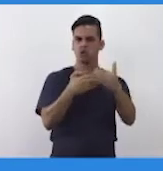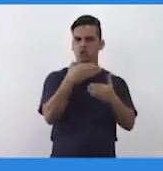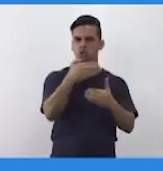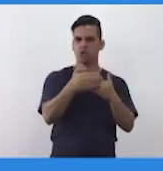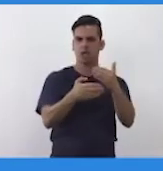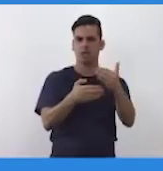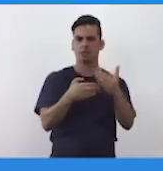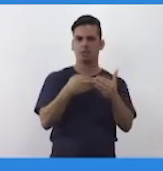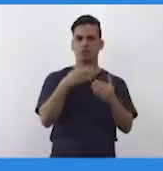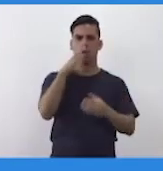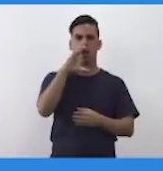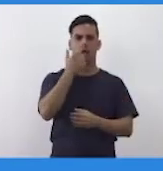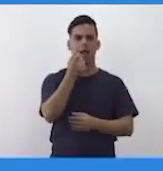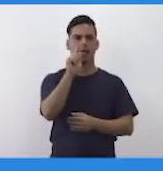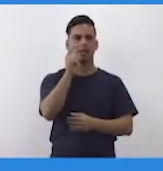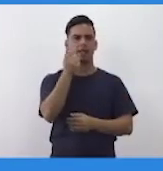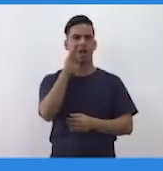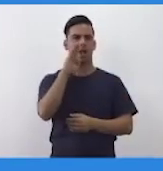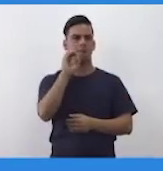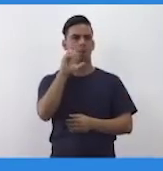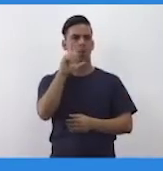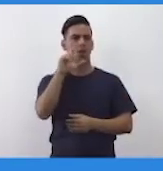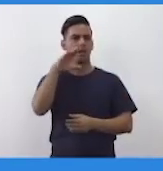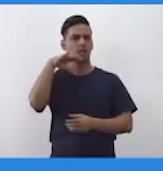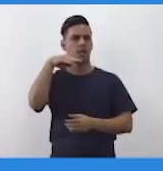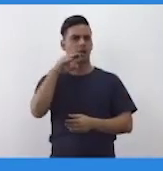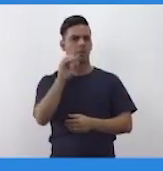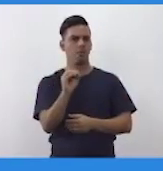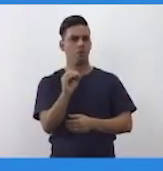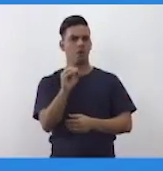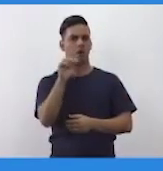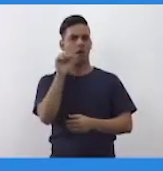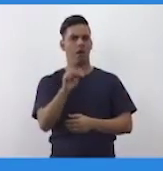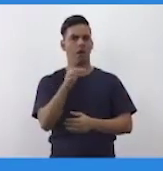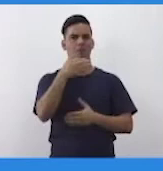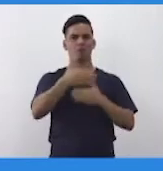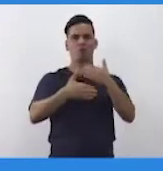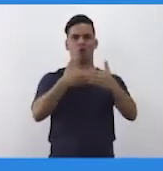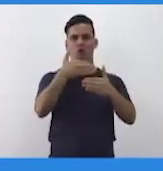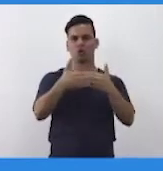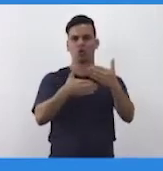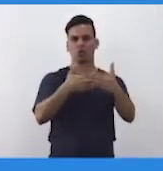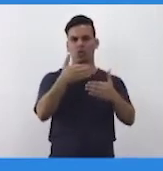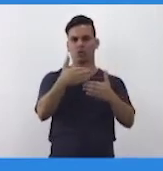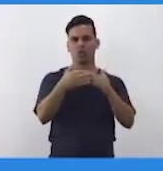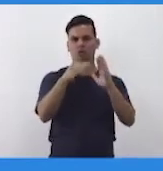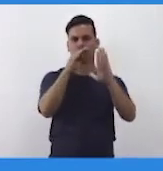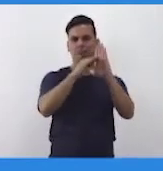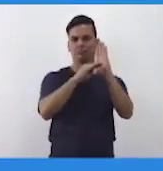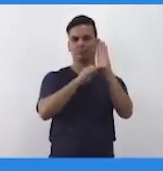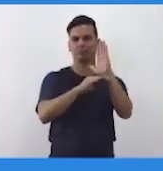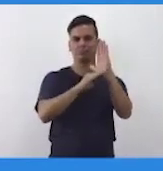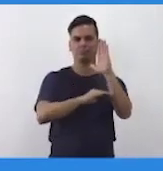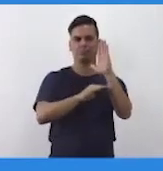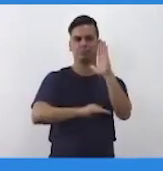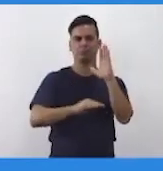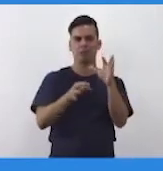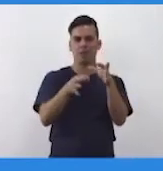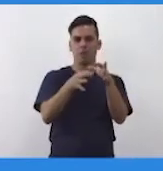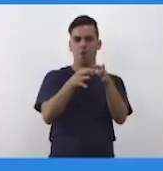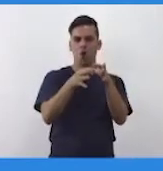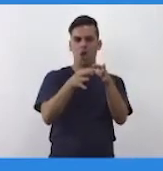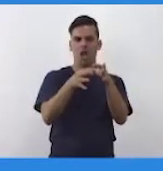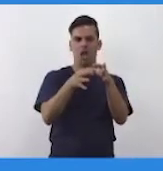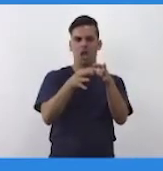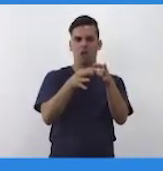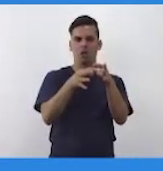catabolismo. Recuerden que catabolismo son procesos de degradación. A partir de moléculas complejas se